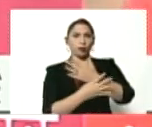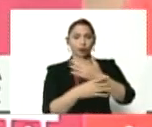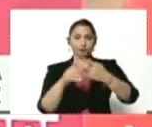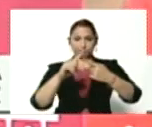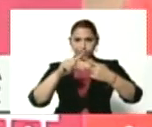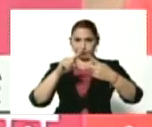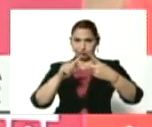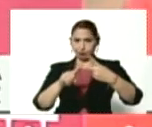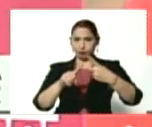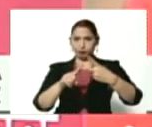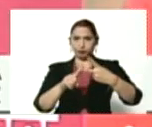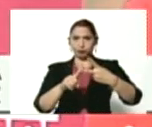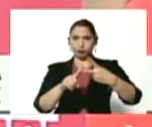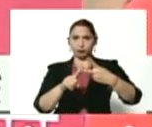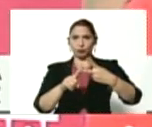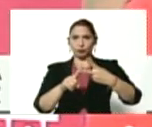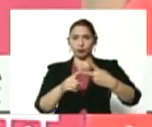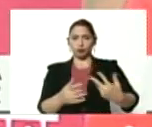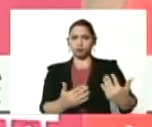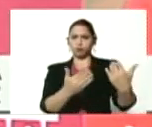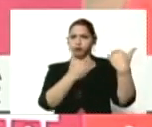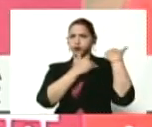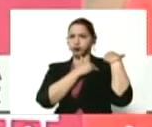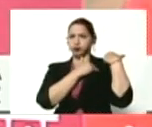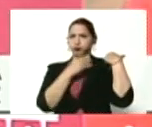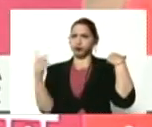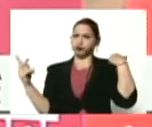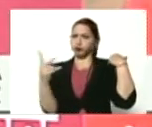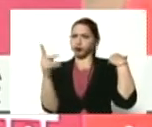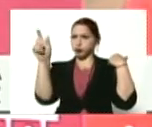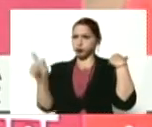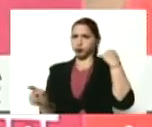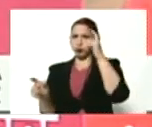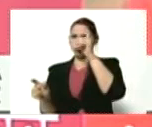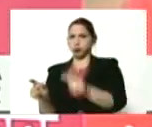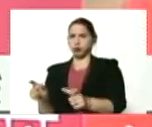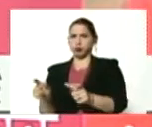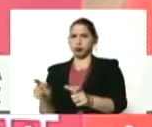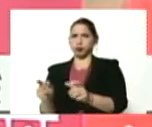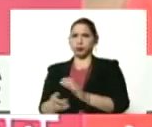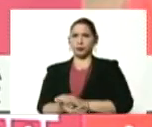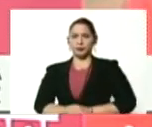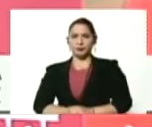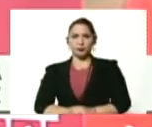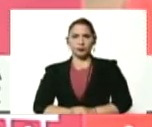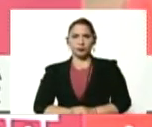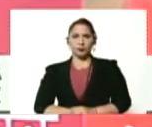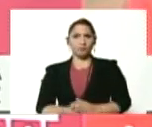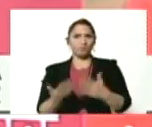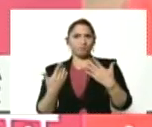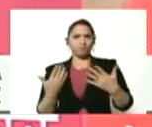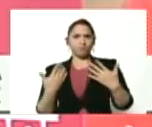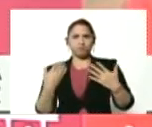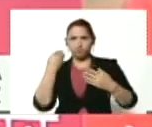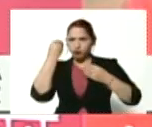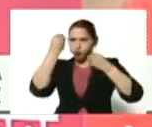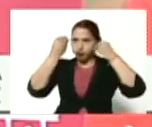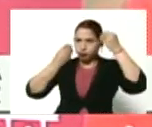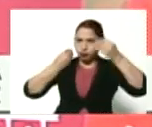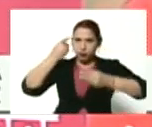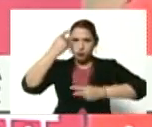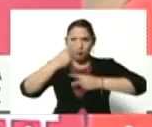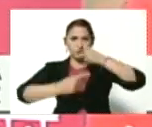han sido los causantes, quienes urdieron todo este proceso